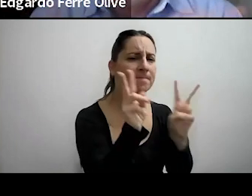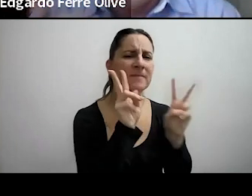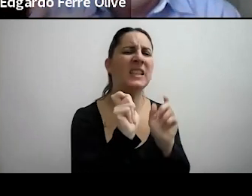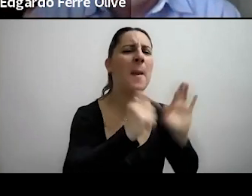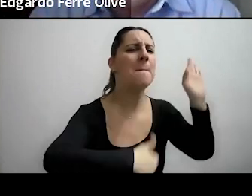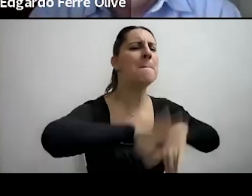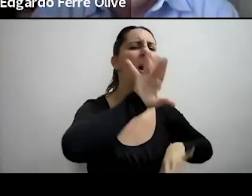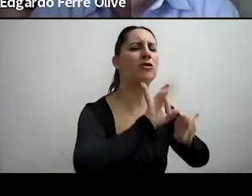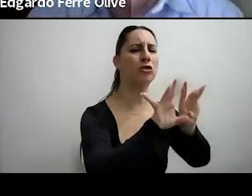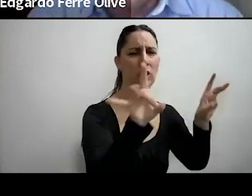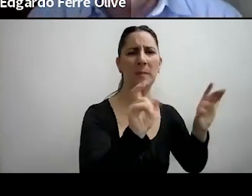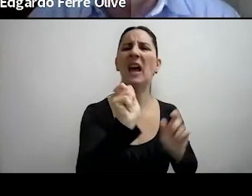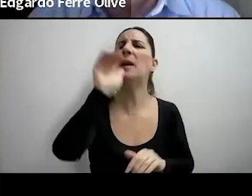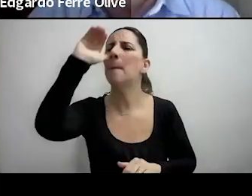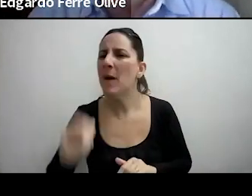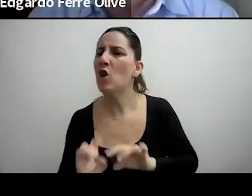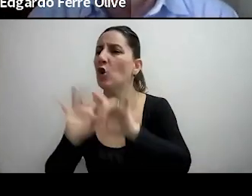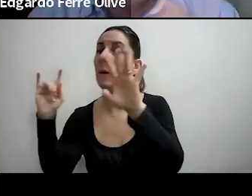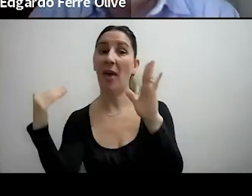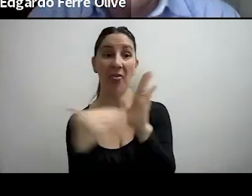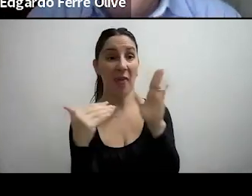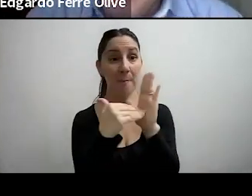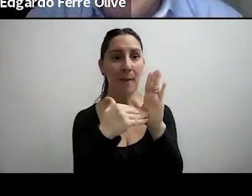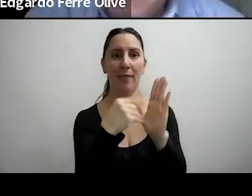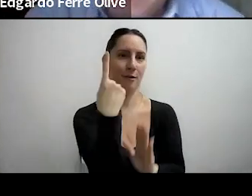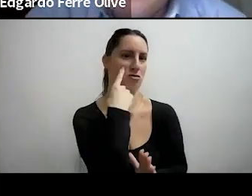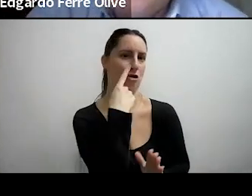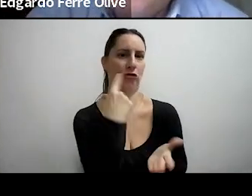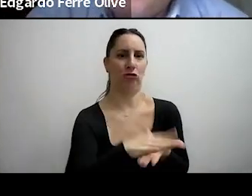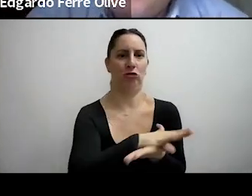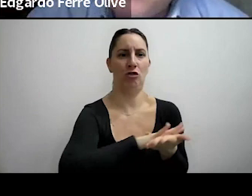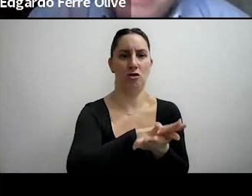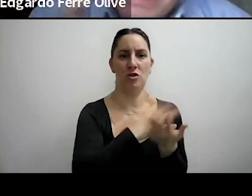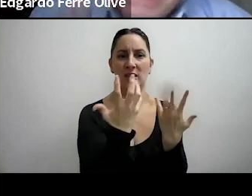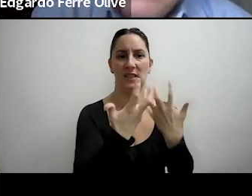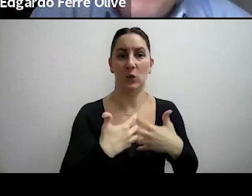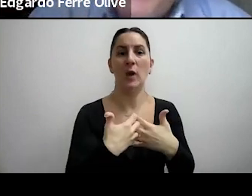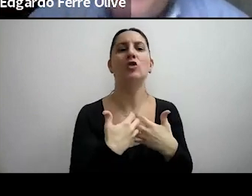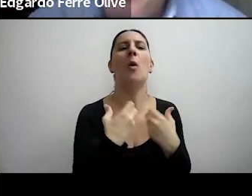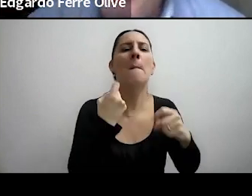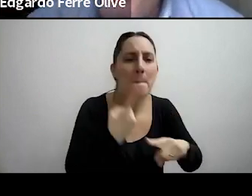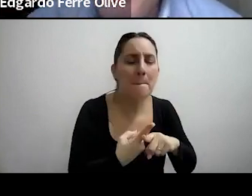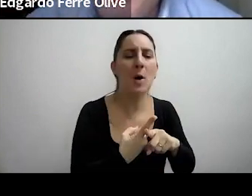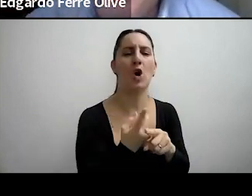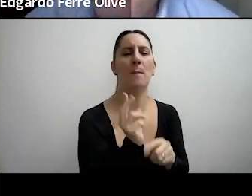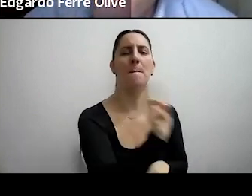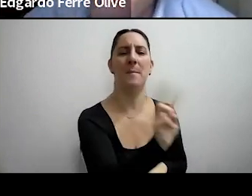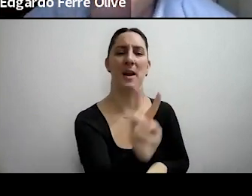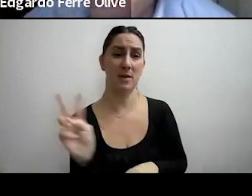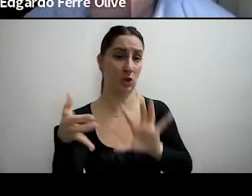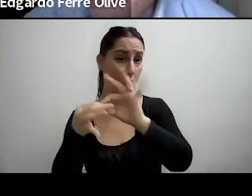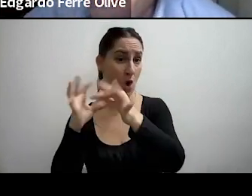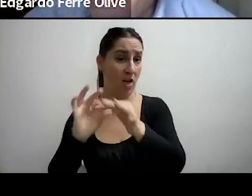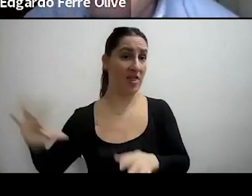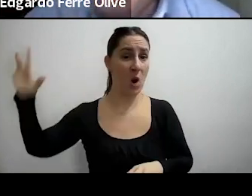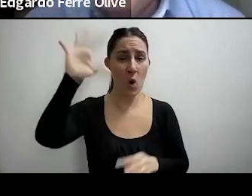que se contamina más o menos, voy a tener que regularizar esa situación a través del sistema de permisos. Hay sistemas de permisos en Europa que han empezado con costo